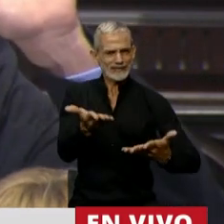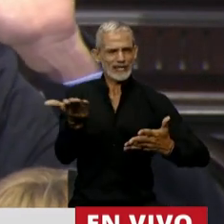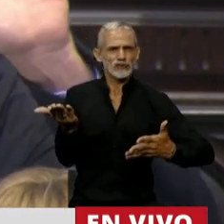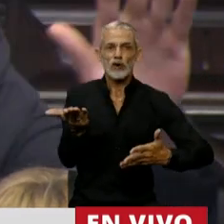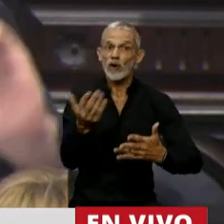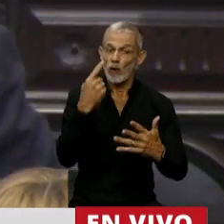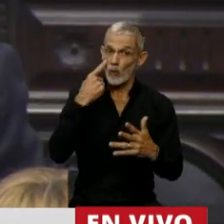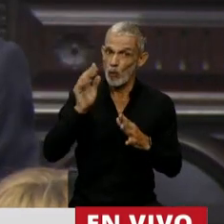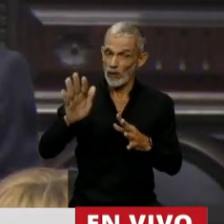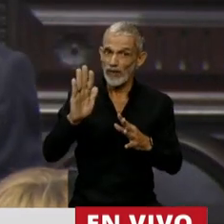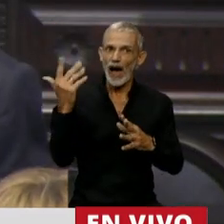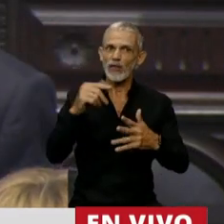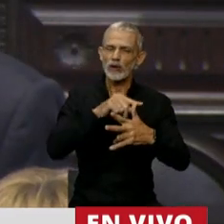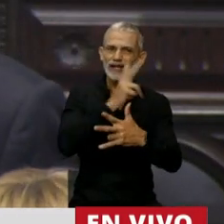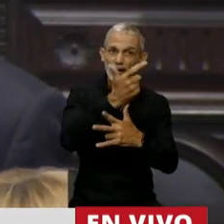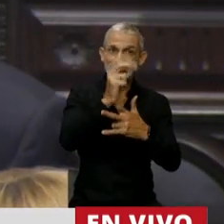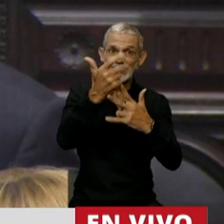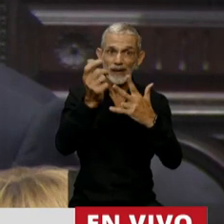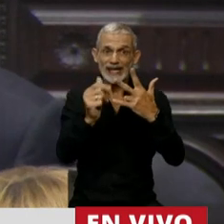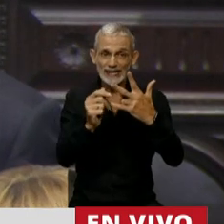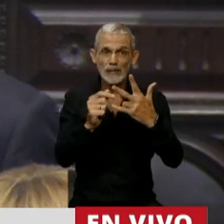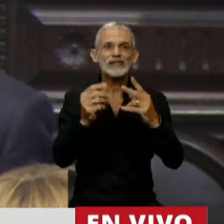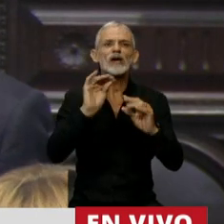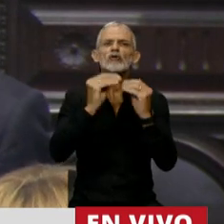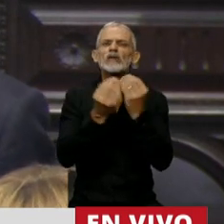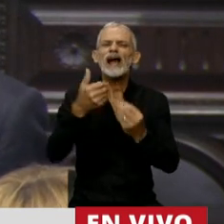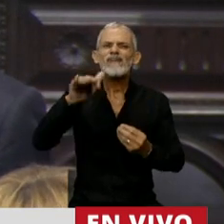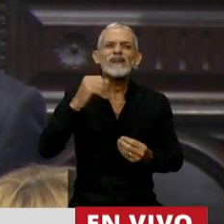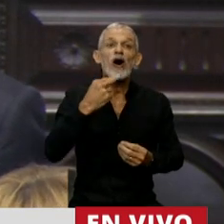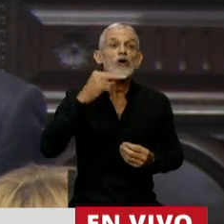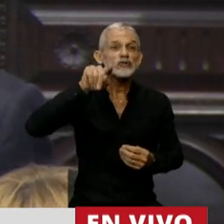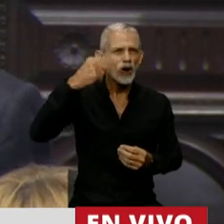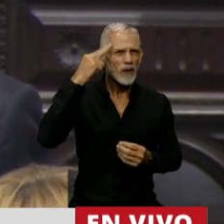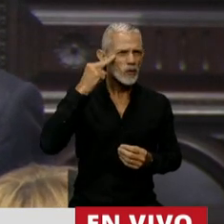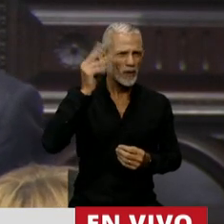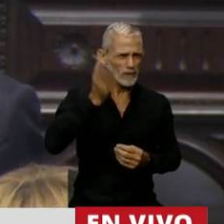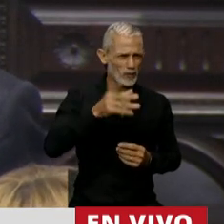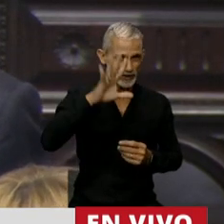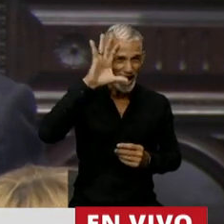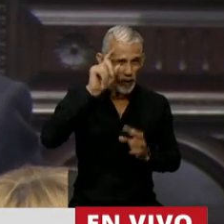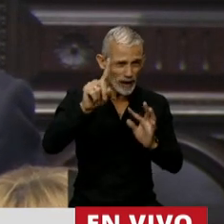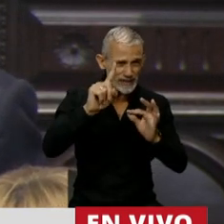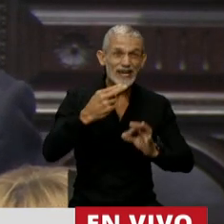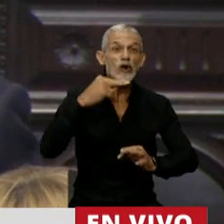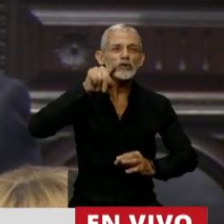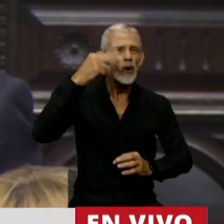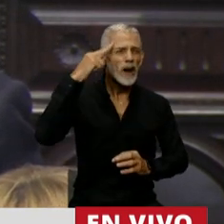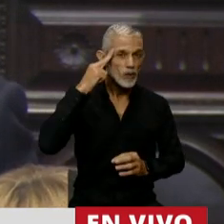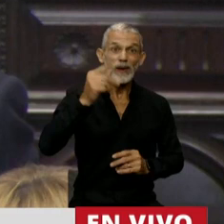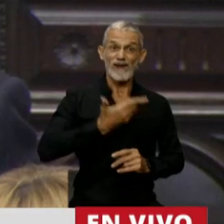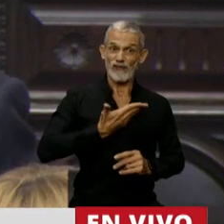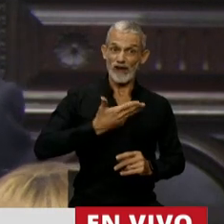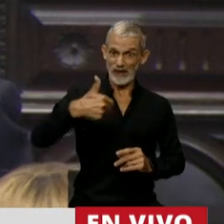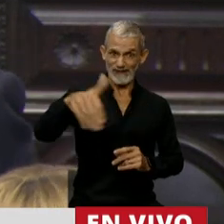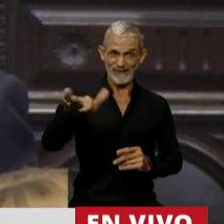presentación, estaba por la directora ejecutiva que iba a ser 11,9% en marzo. Acuérdense de estas palabras en febrero